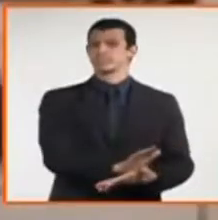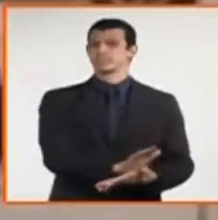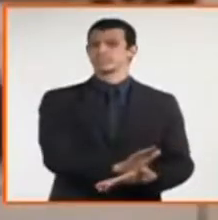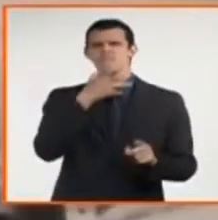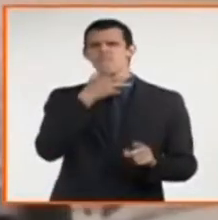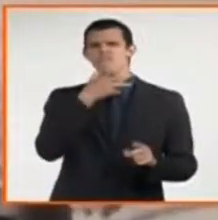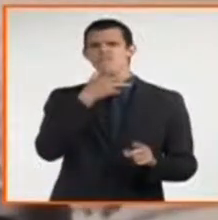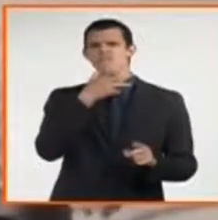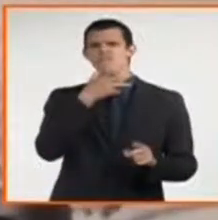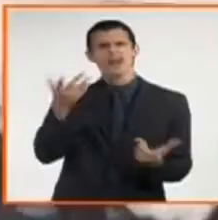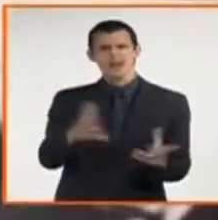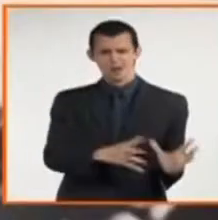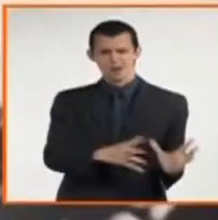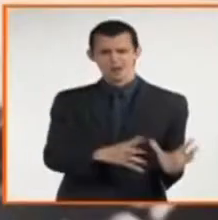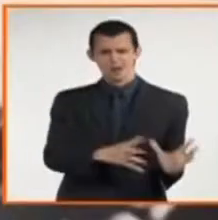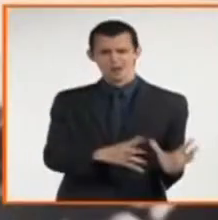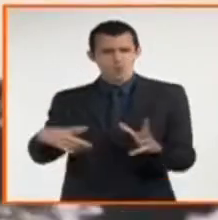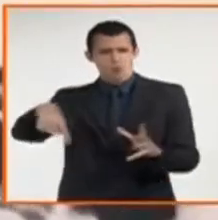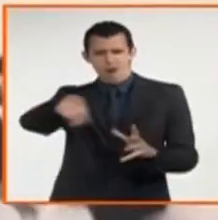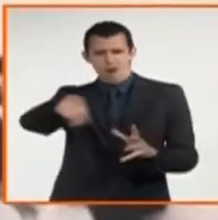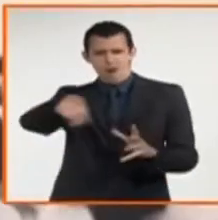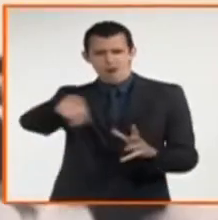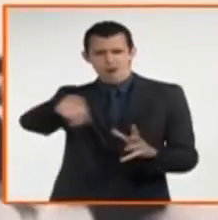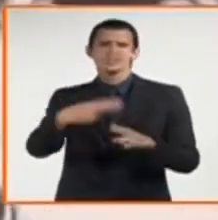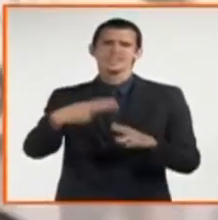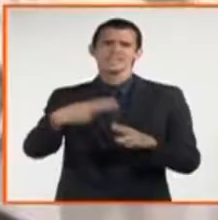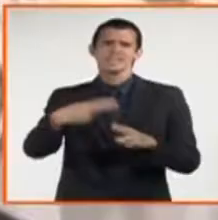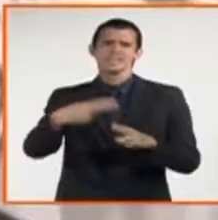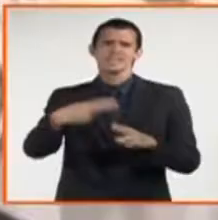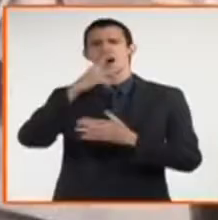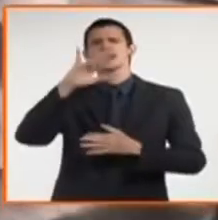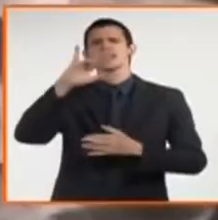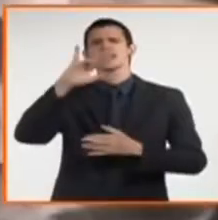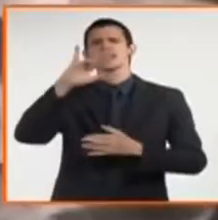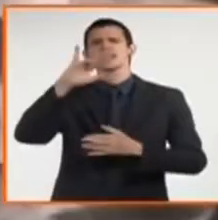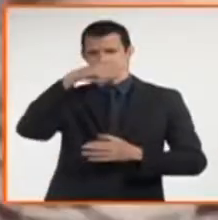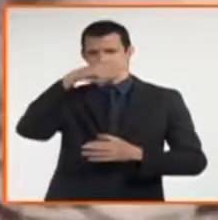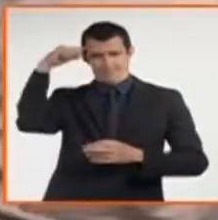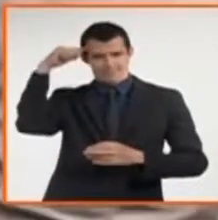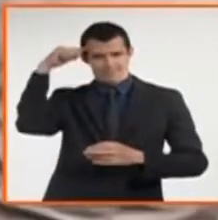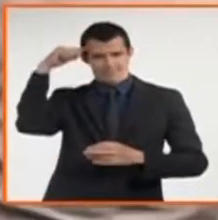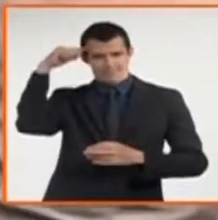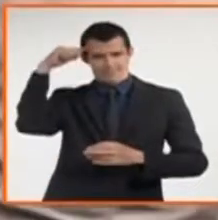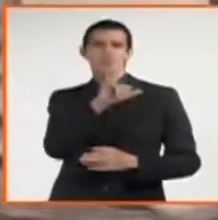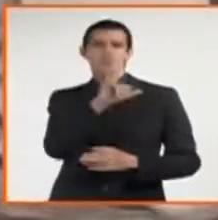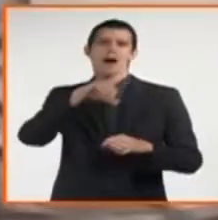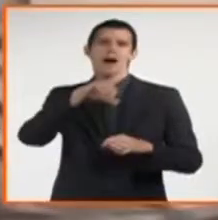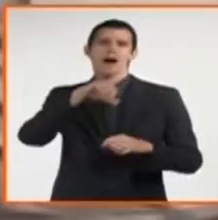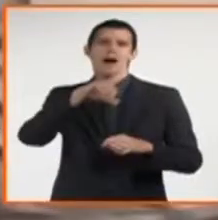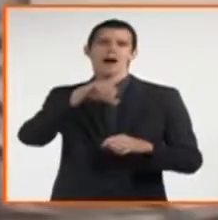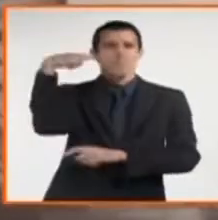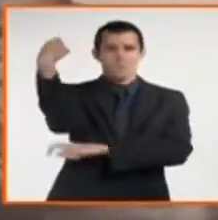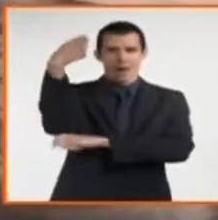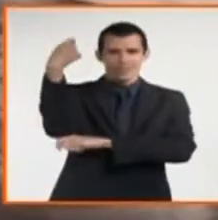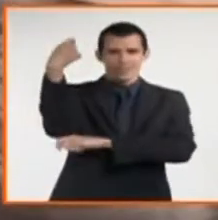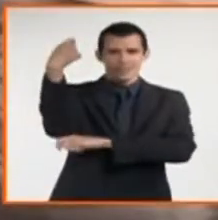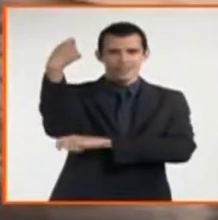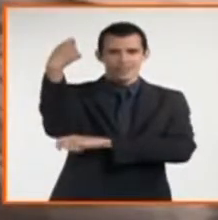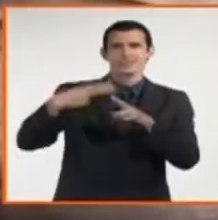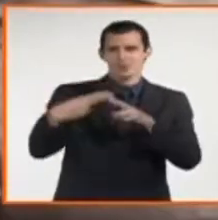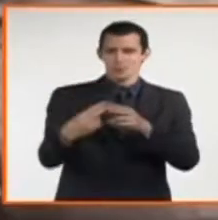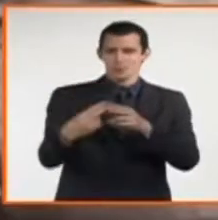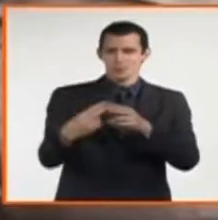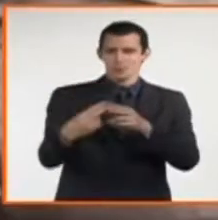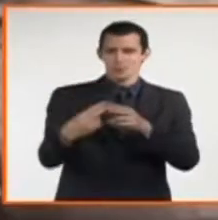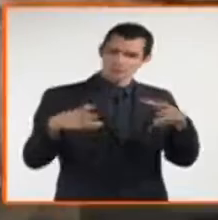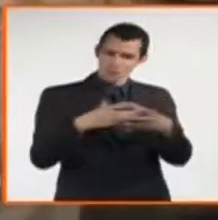Revolución Cubana en ese frente, ¿no? En luchar contra los estereotipos, la discriminación hacia la mujer y